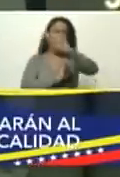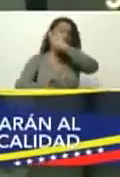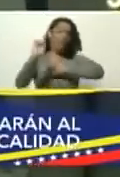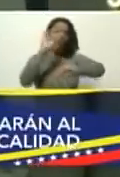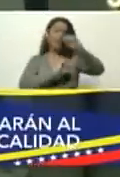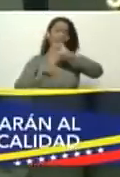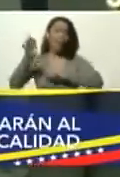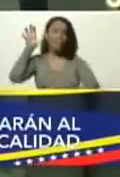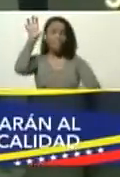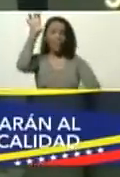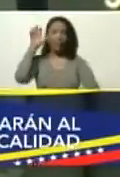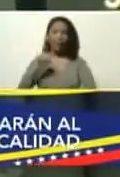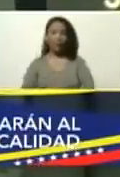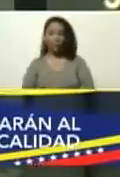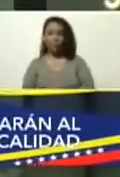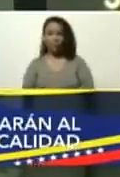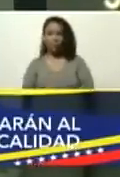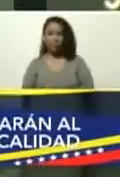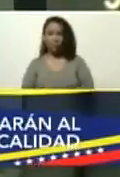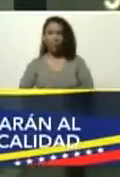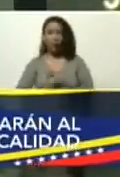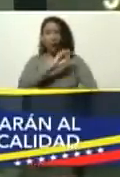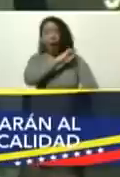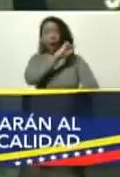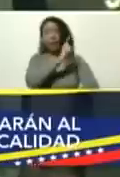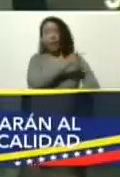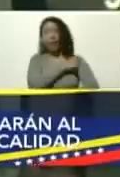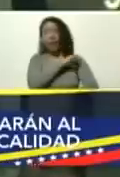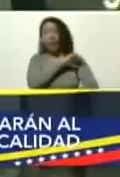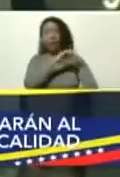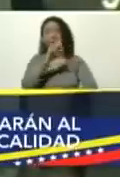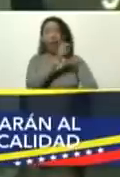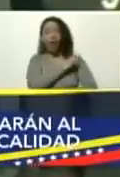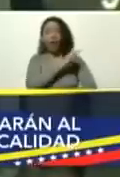patria. General en jefe Vladimir Padrino López.